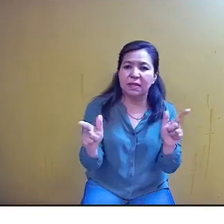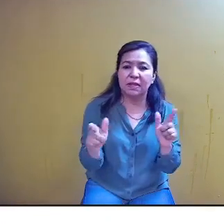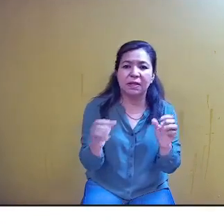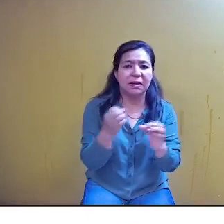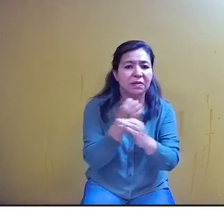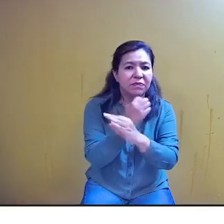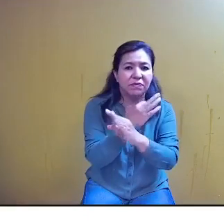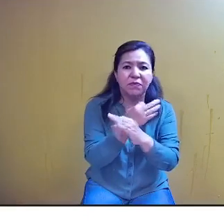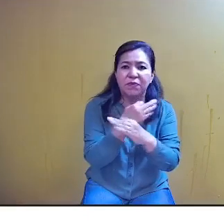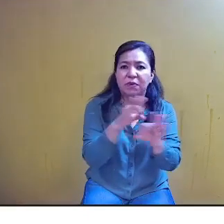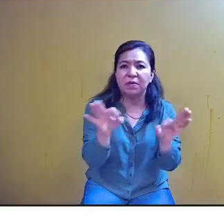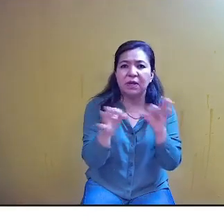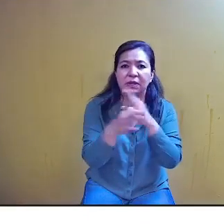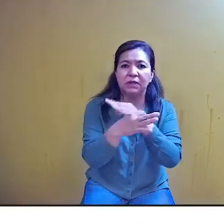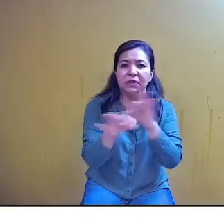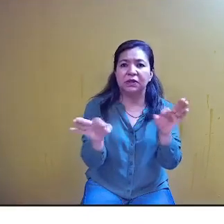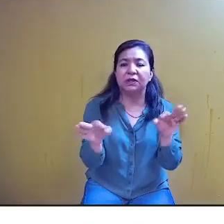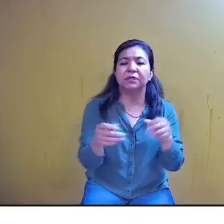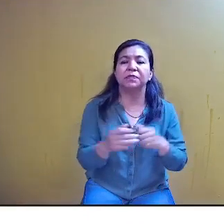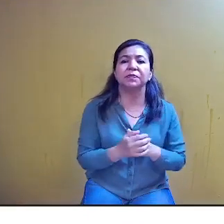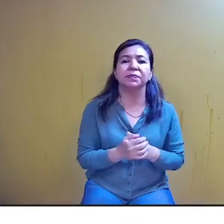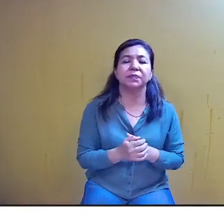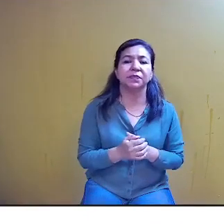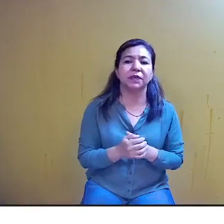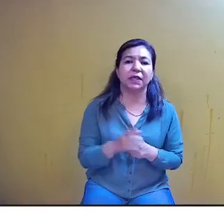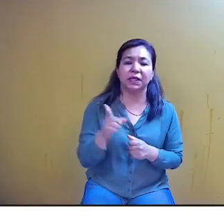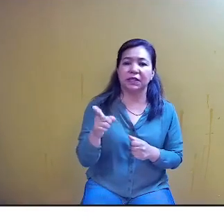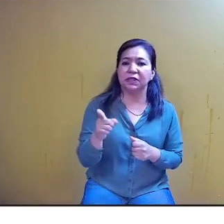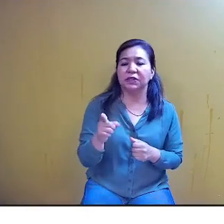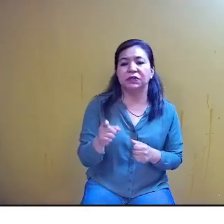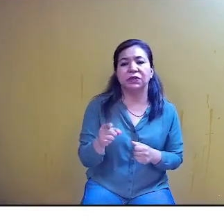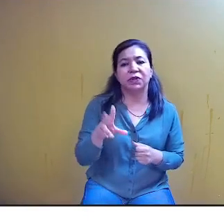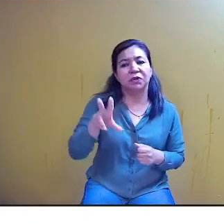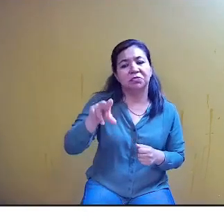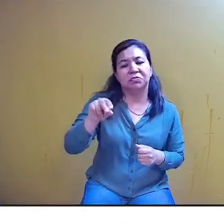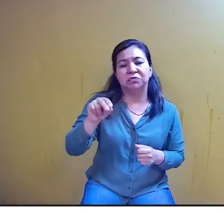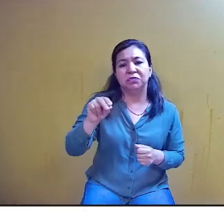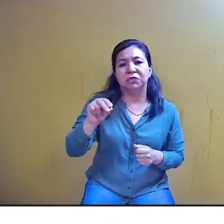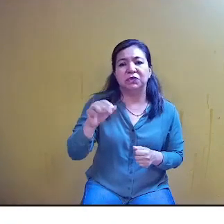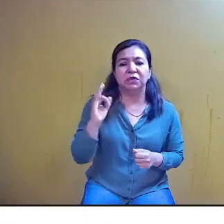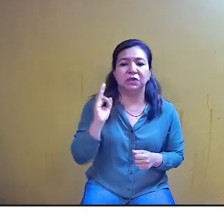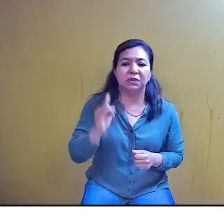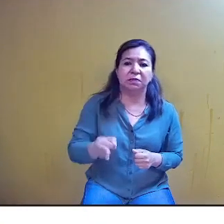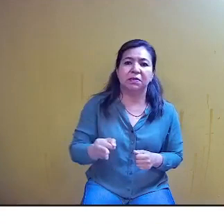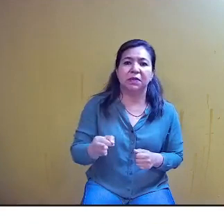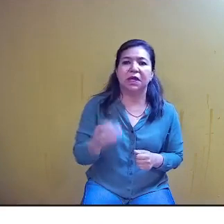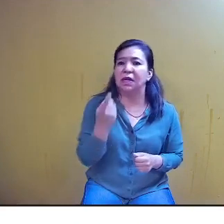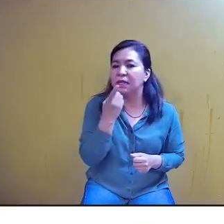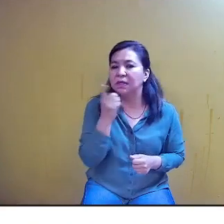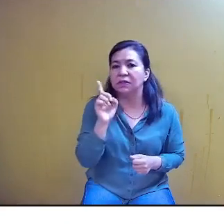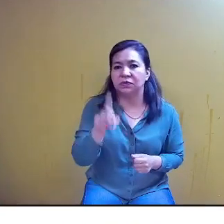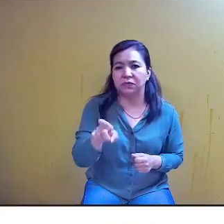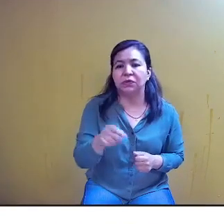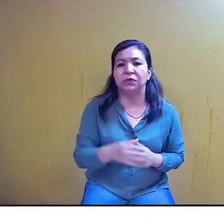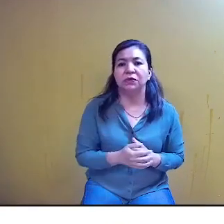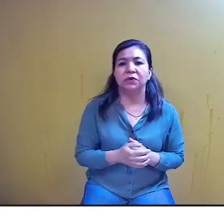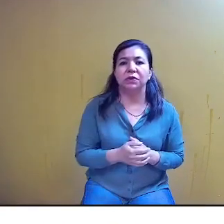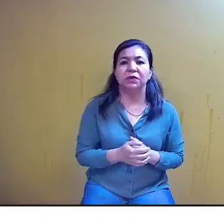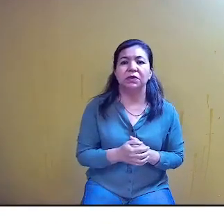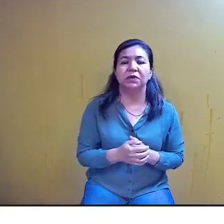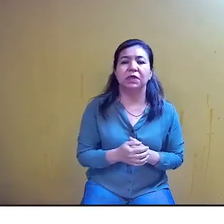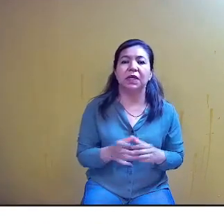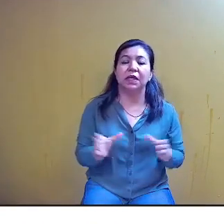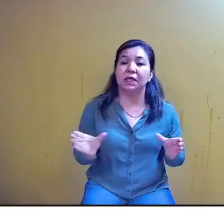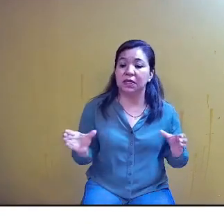asociación, por lo que las mismas no actualizan las infracciones que señalan en su contra. Bajo este contexto y la revisión integral